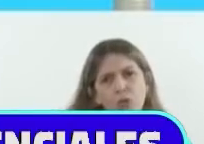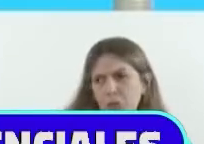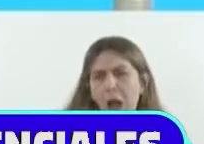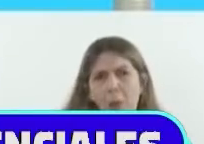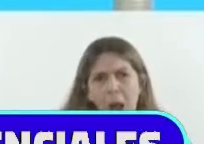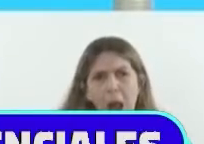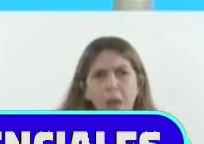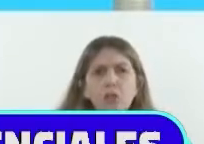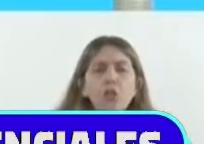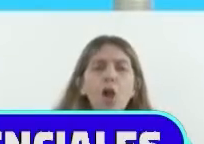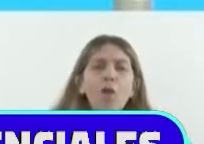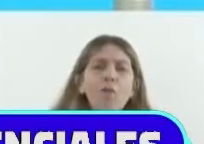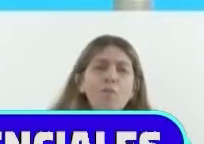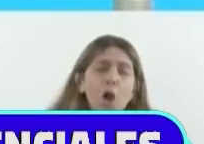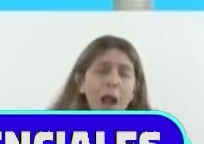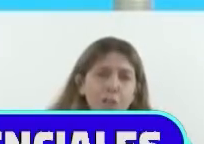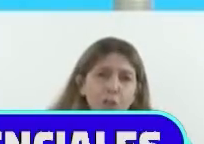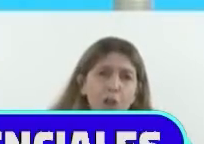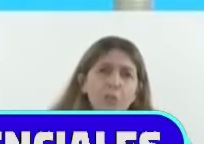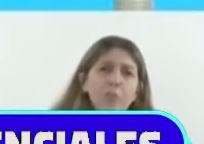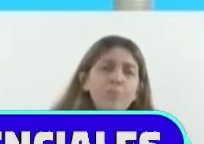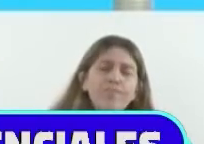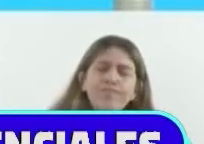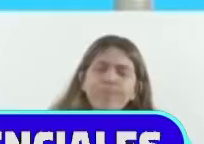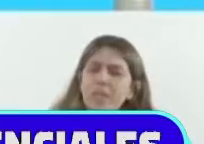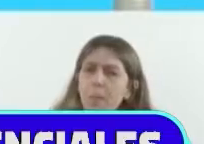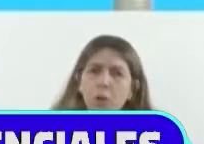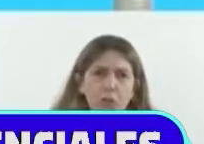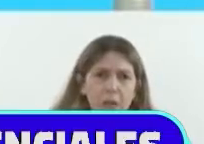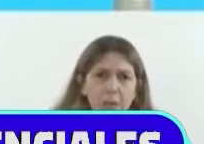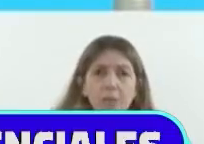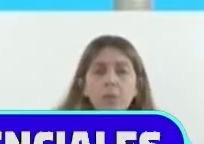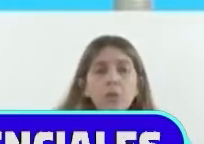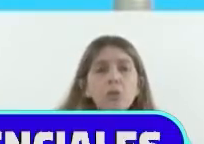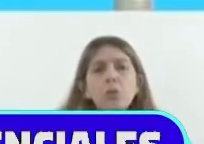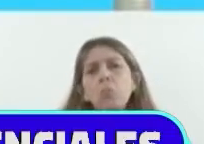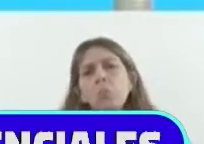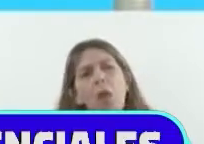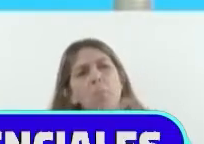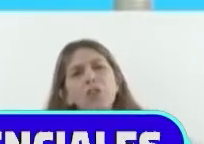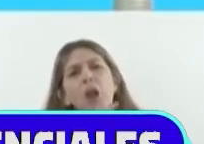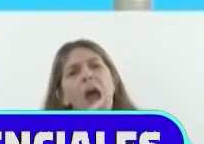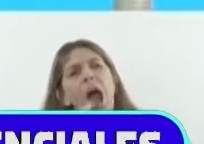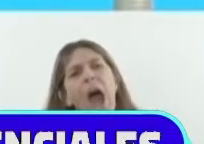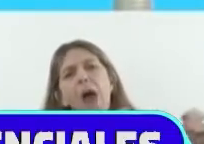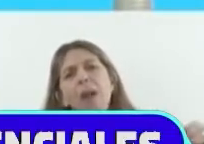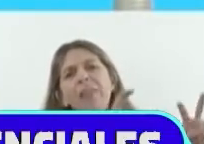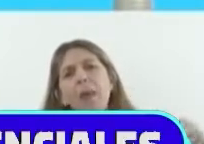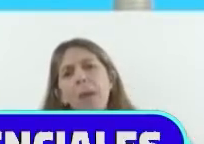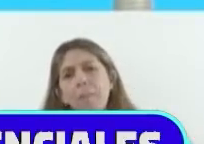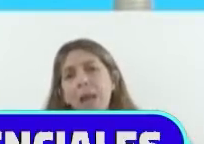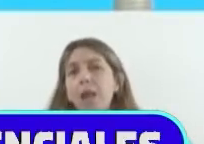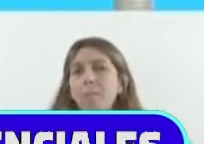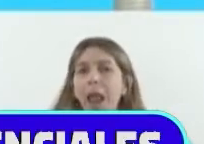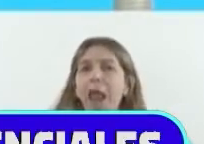Y mi vocación por hacerlo es absoluta. A mí me pueden atribuir cualquier cosa menos vocación de